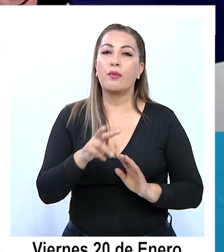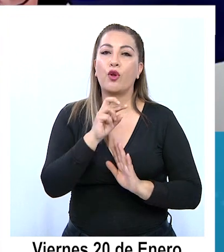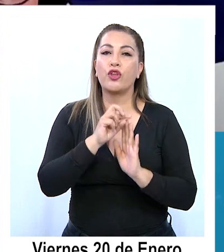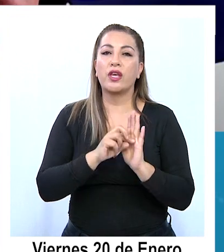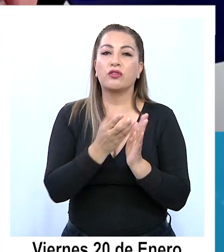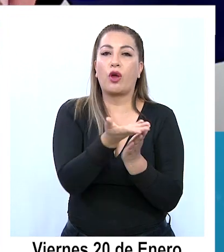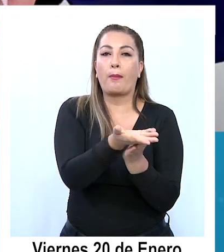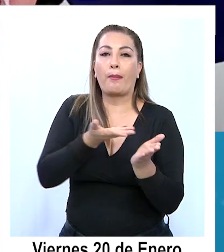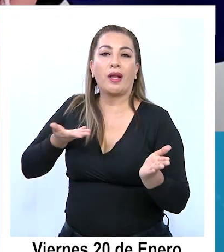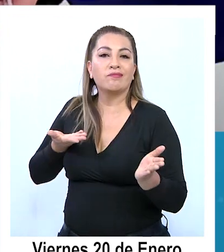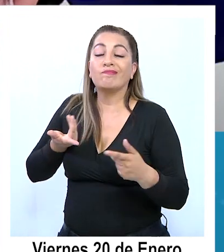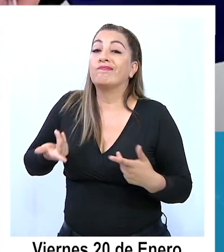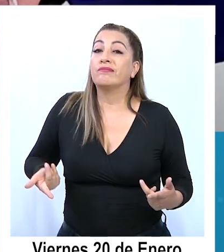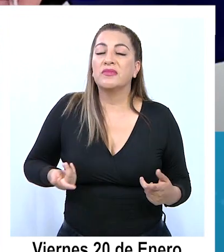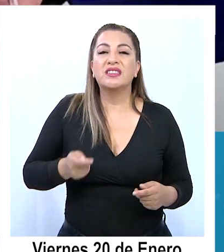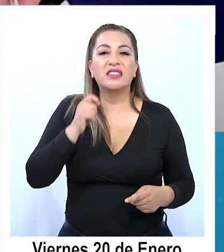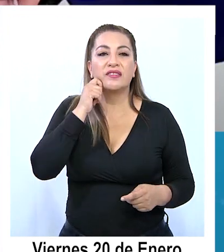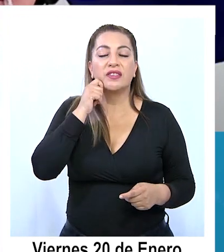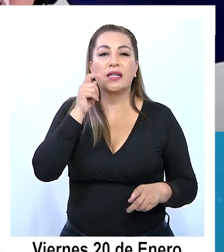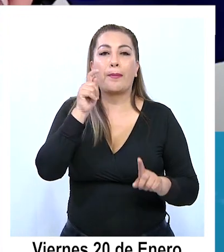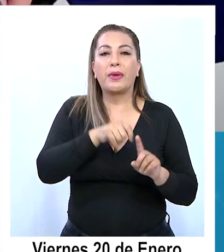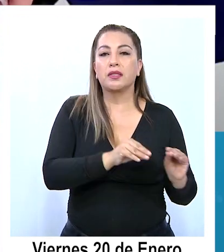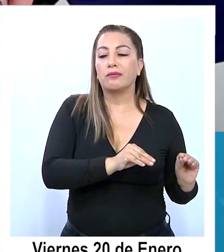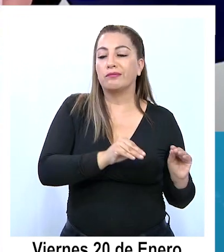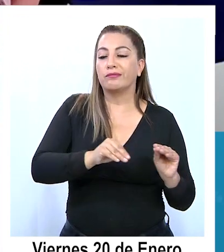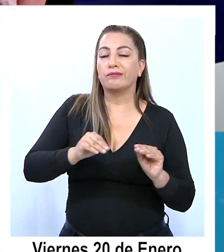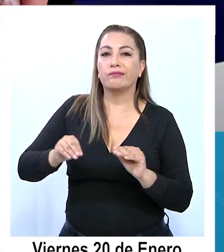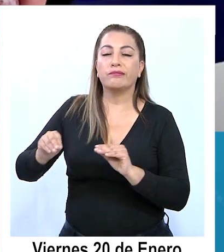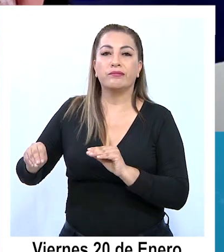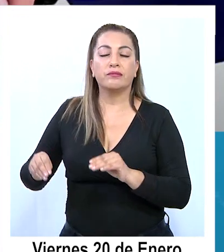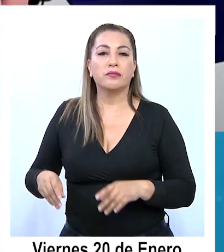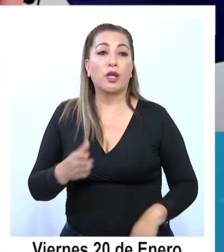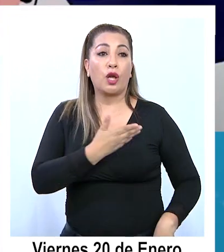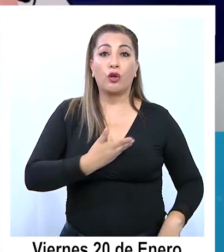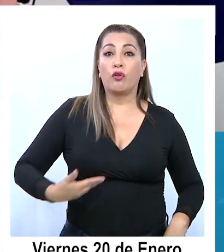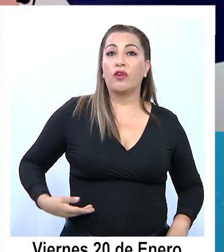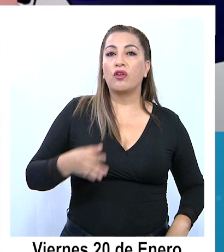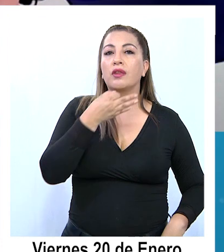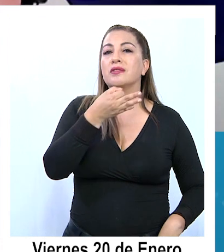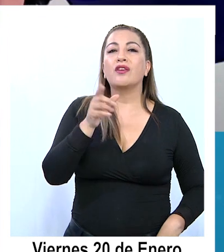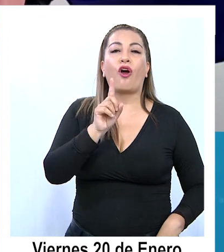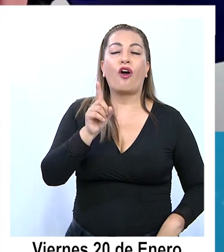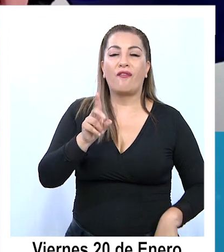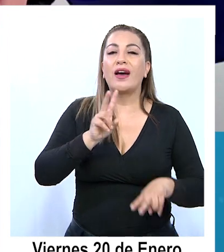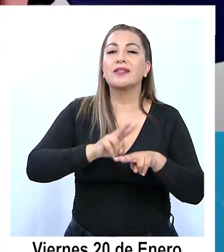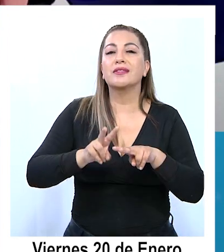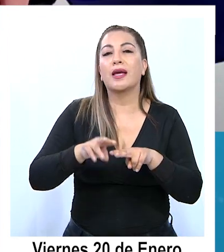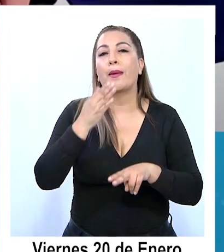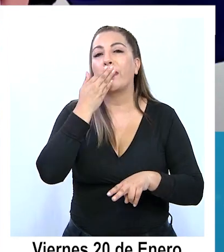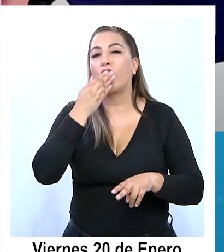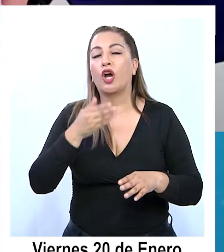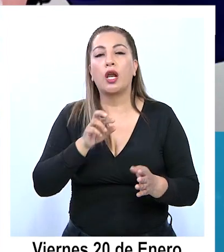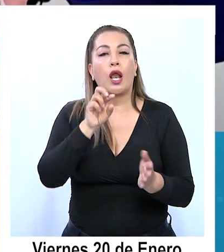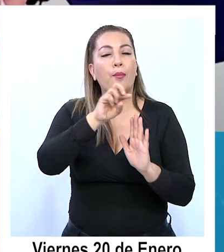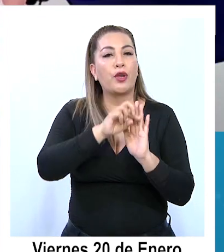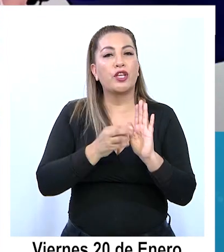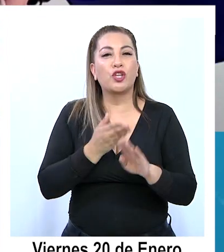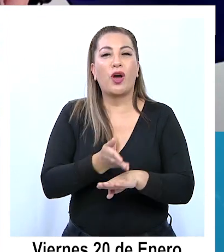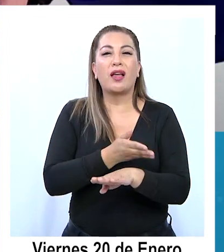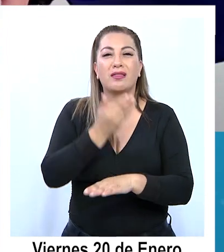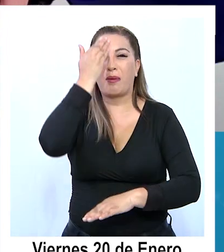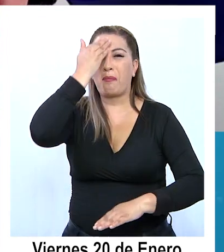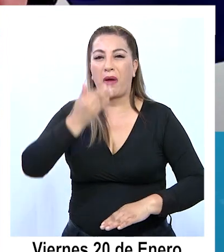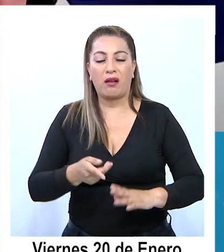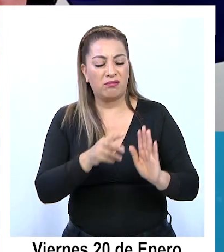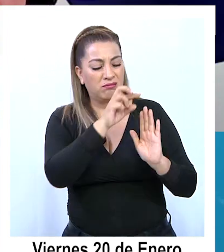proyecto que en el fondo ampliaba, ¿cierto?, la concesión. El gobierno ha señalado que es para mejorarlo, que el proyecto anterior era malo, en fin, pero aquí hay una